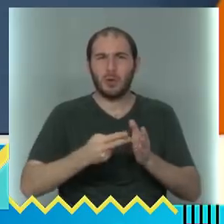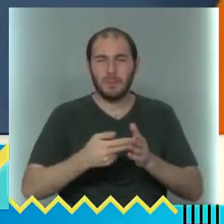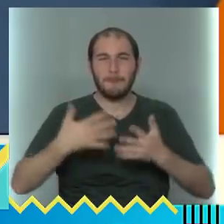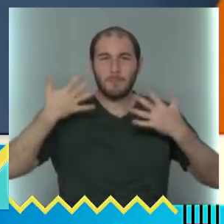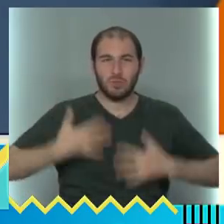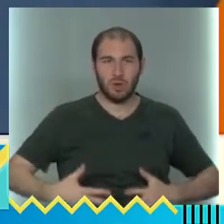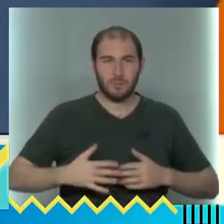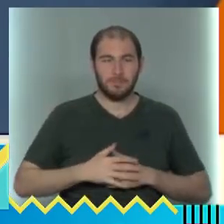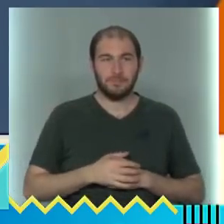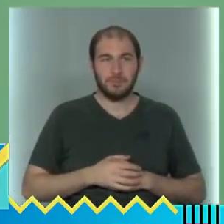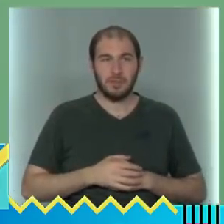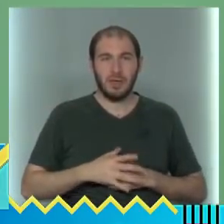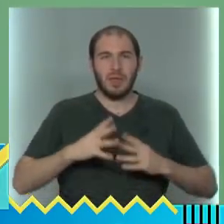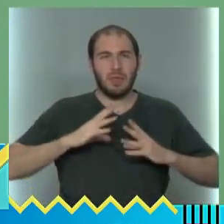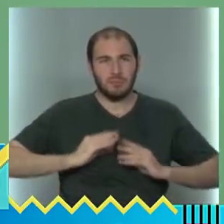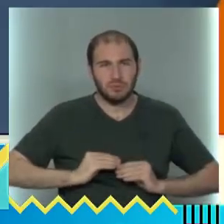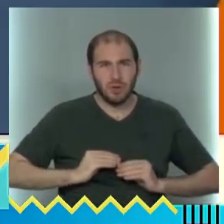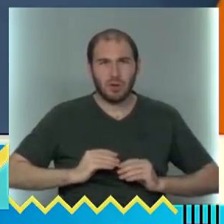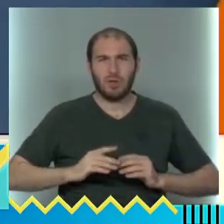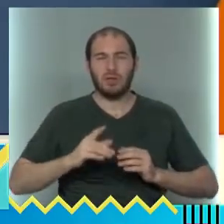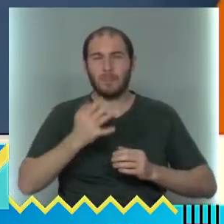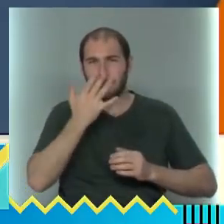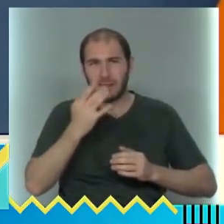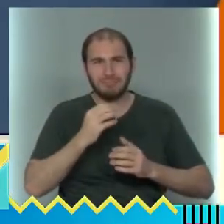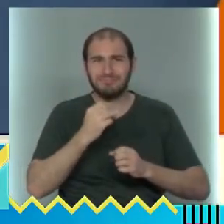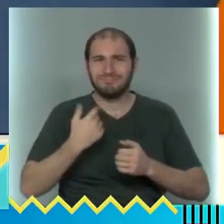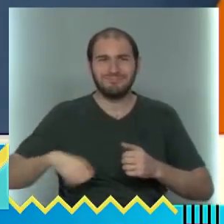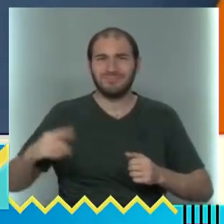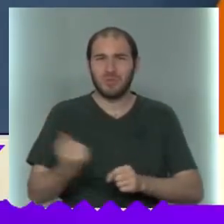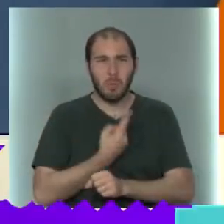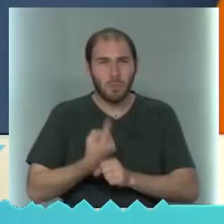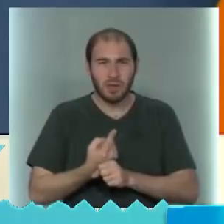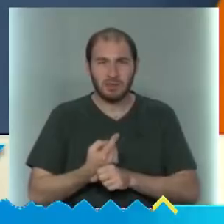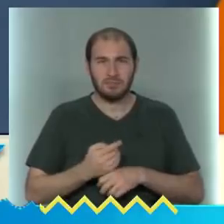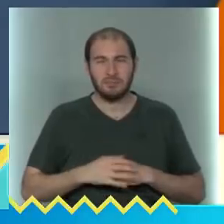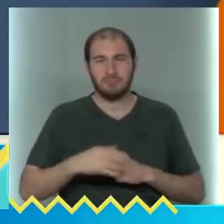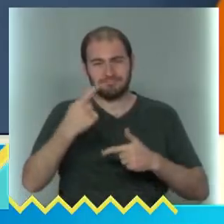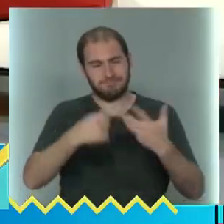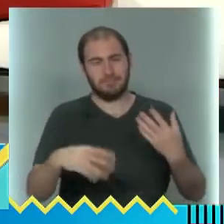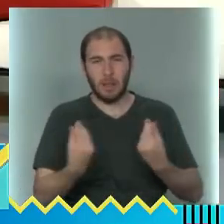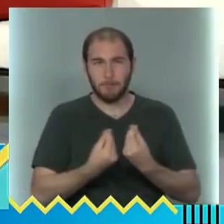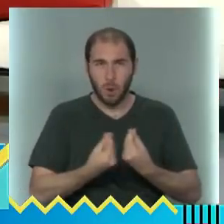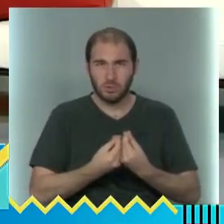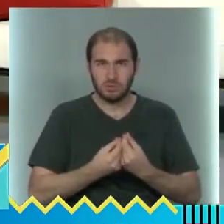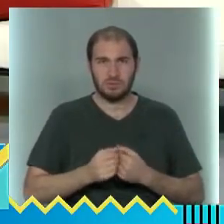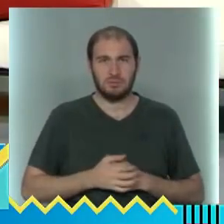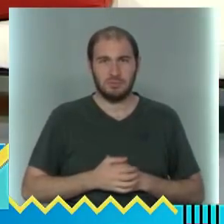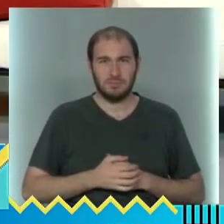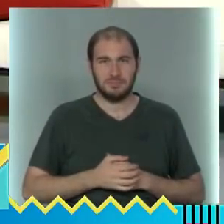motores. La depresión, la constipación, hay muchos síntomas que nos